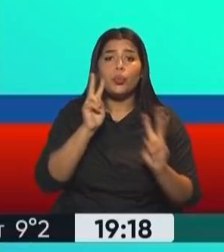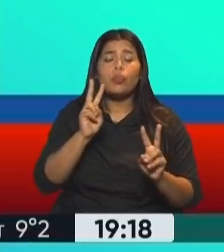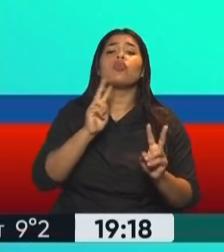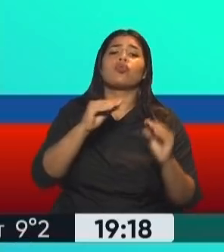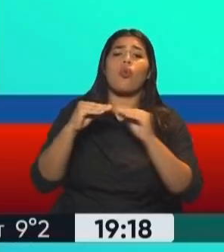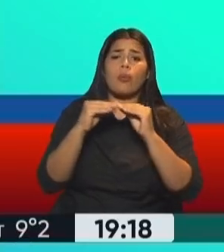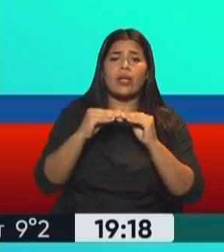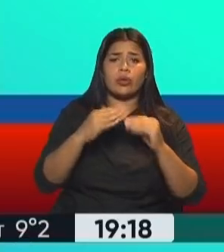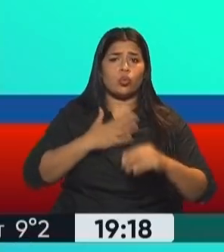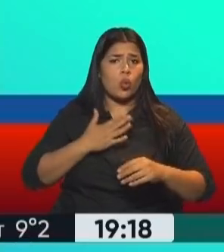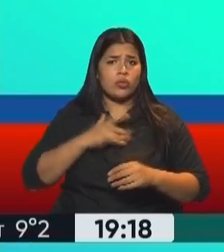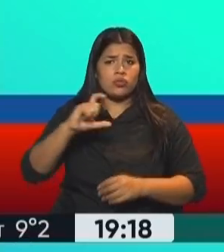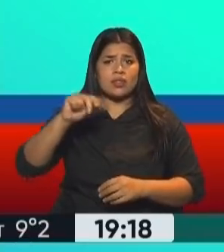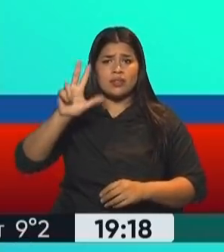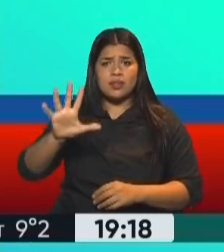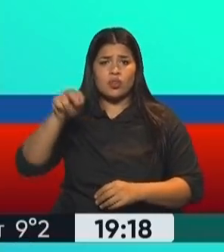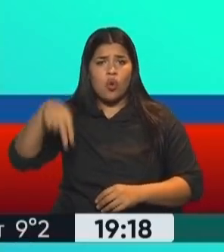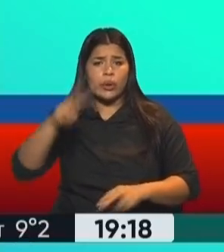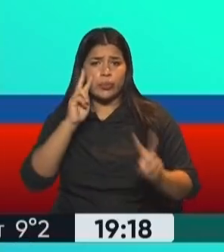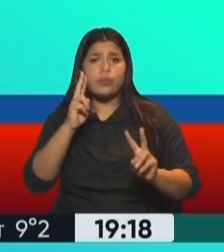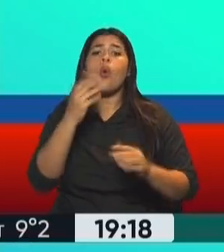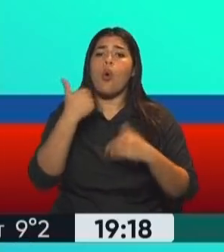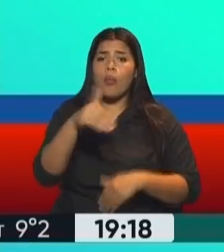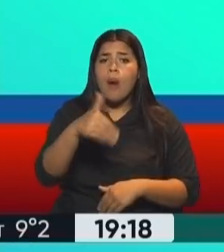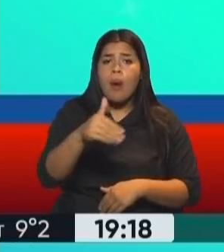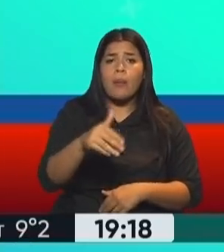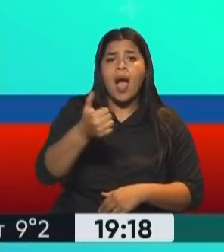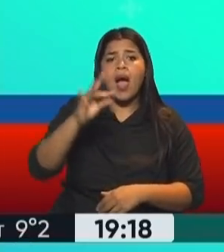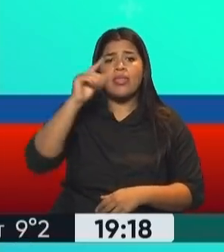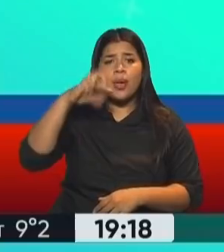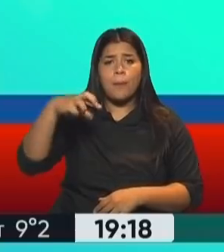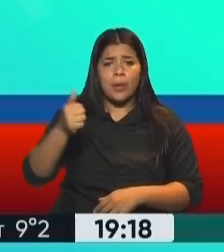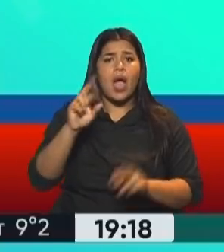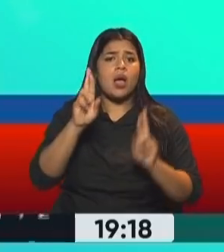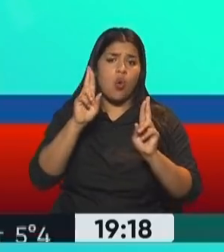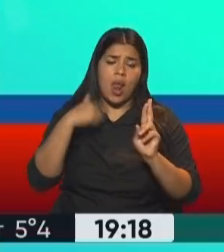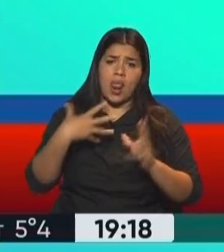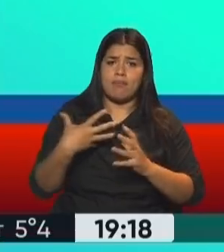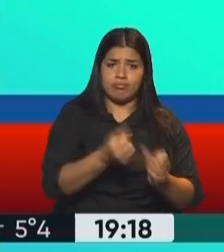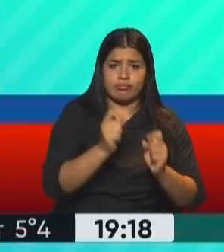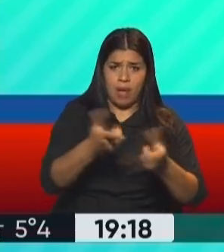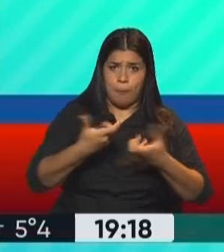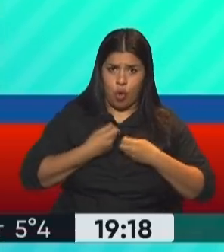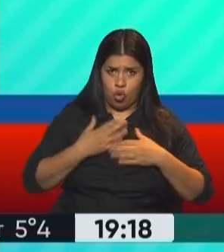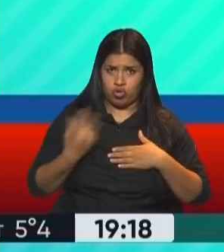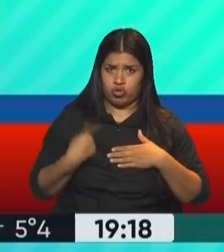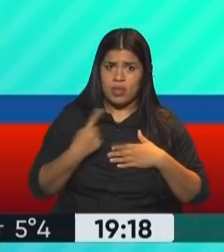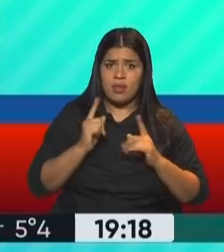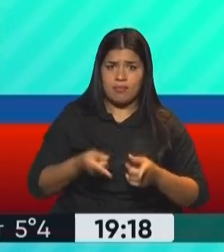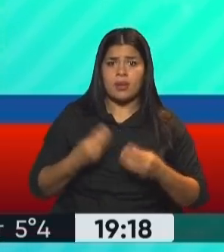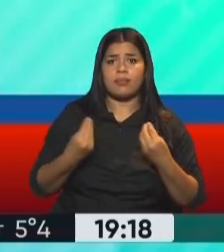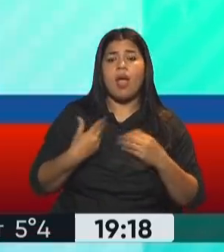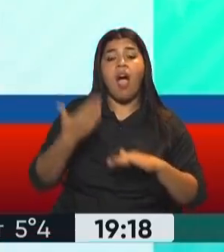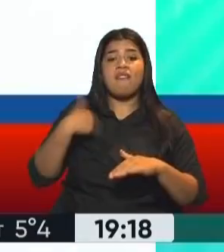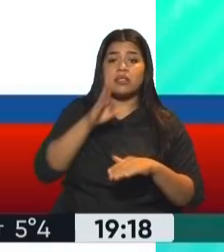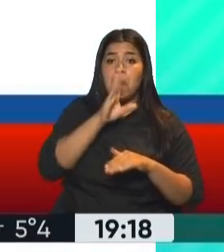tarea periodística. Esperamos la pronta reacción y condena de ADEPA, tan rápida de reflejos en algunas ocasiones y tan llamativamente callada en